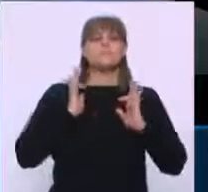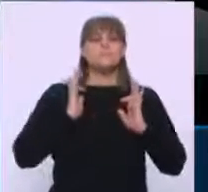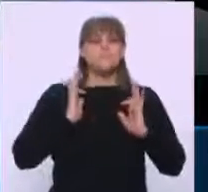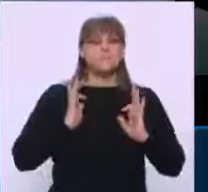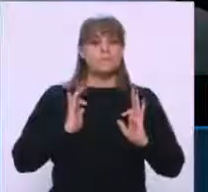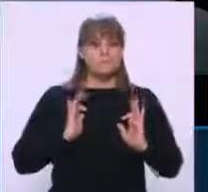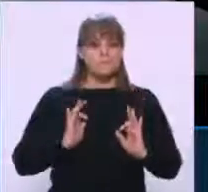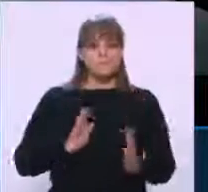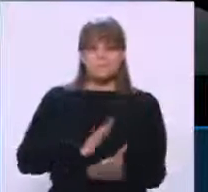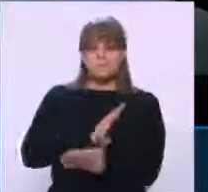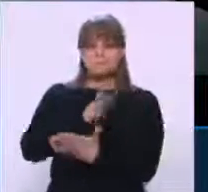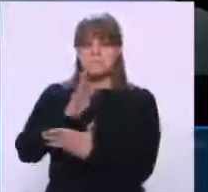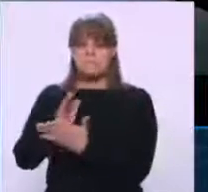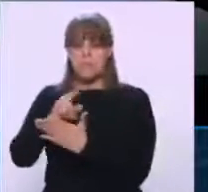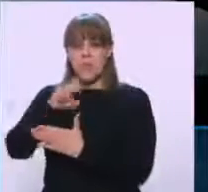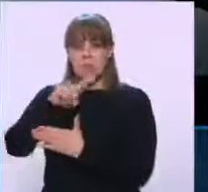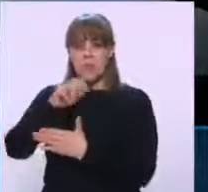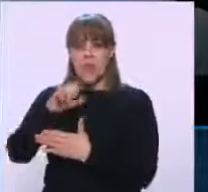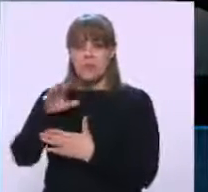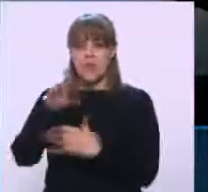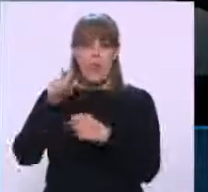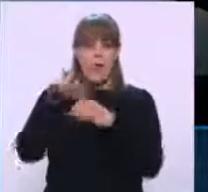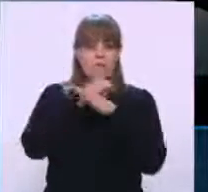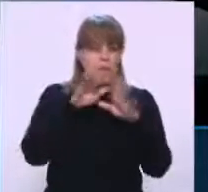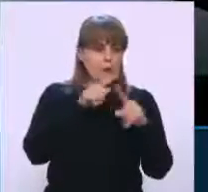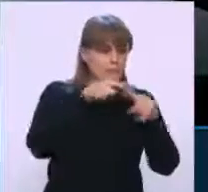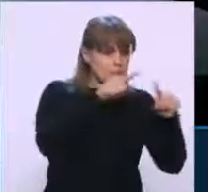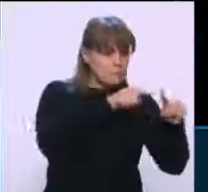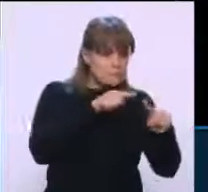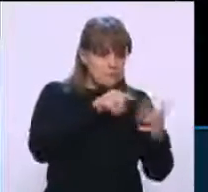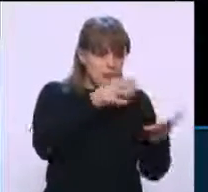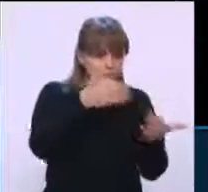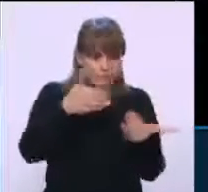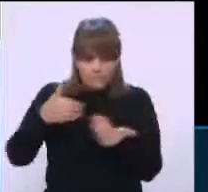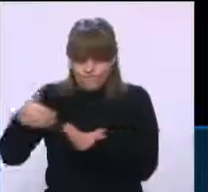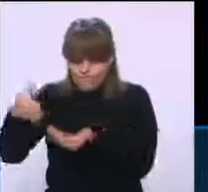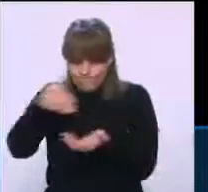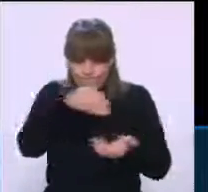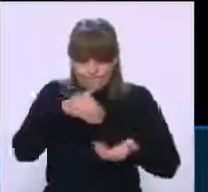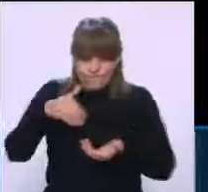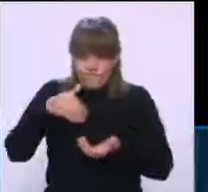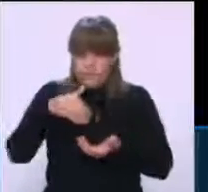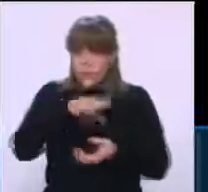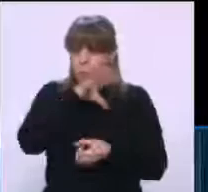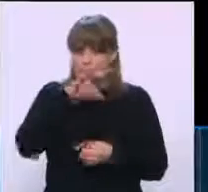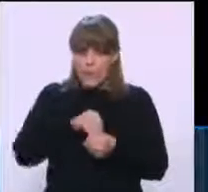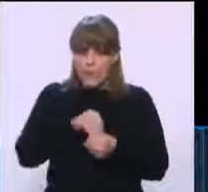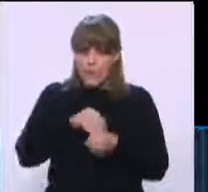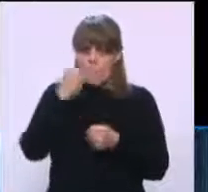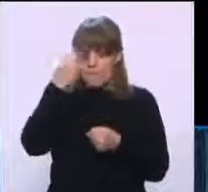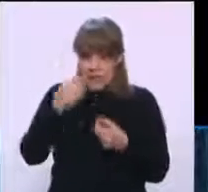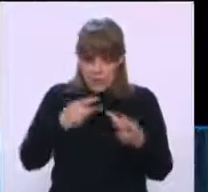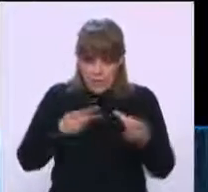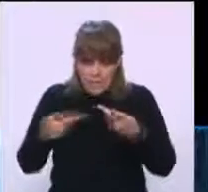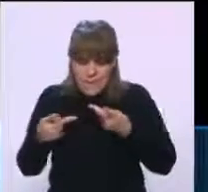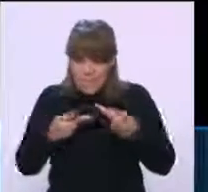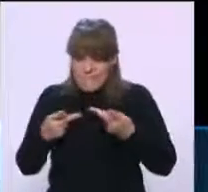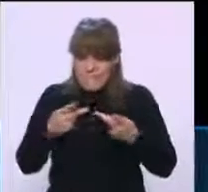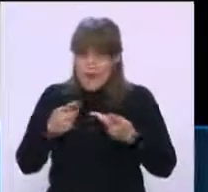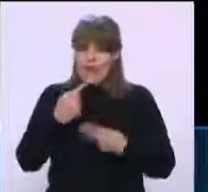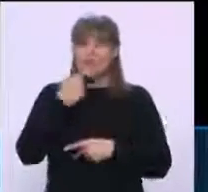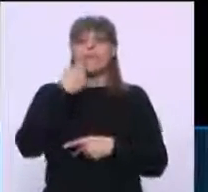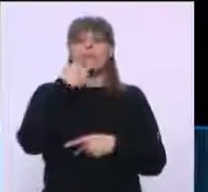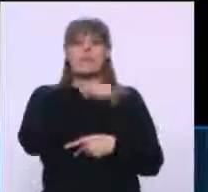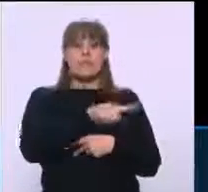público, tomé toda la información, la versión estenográfica, absolutamente todo para prepararme para una demanda